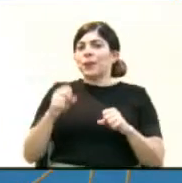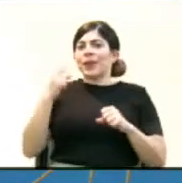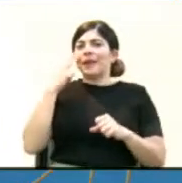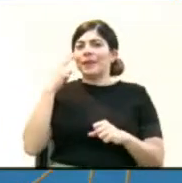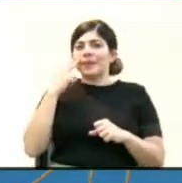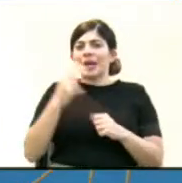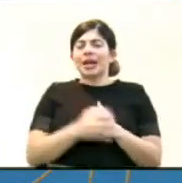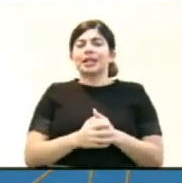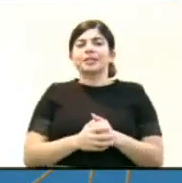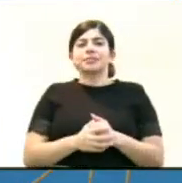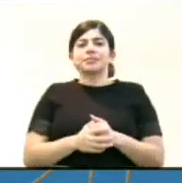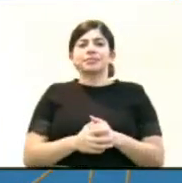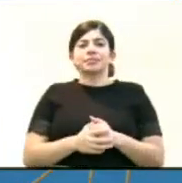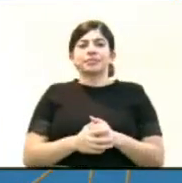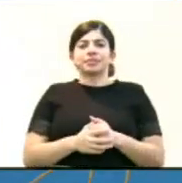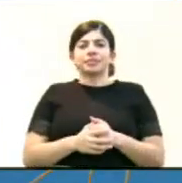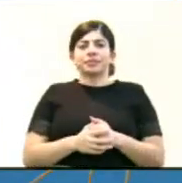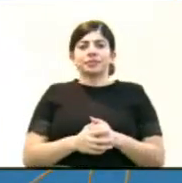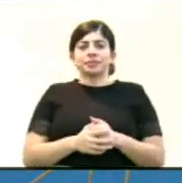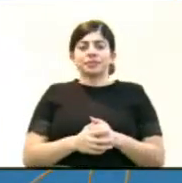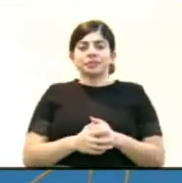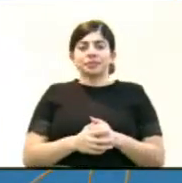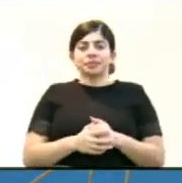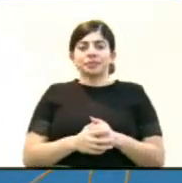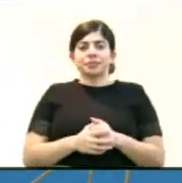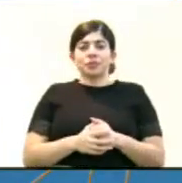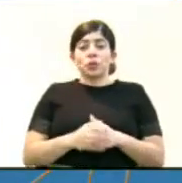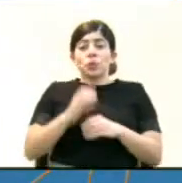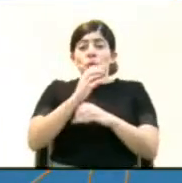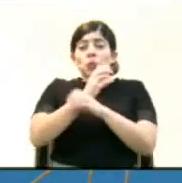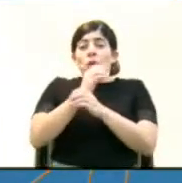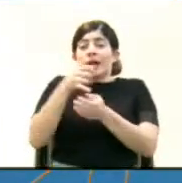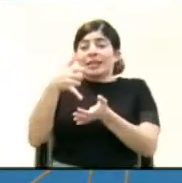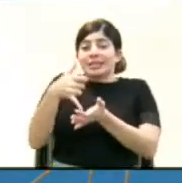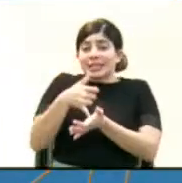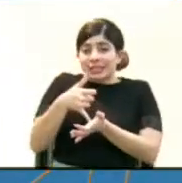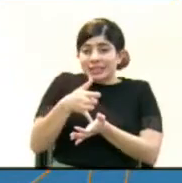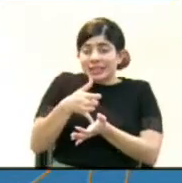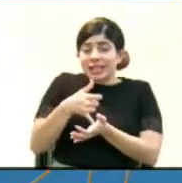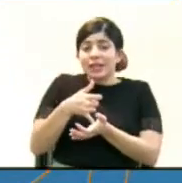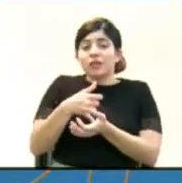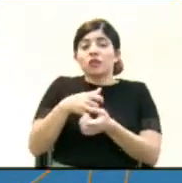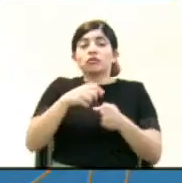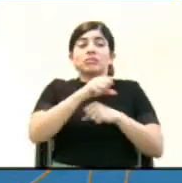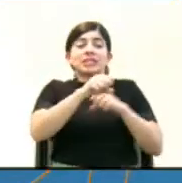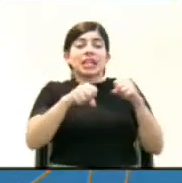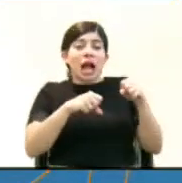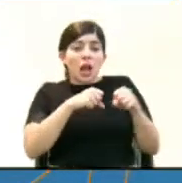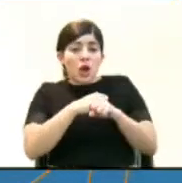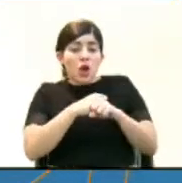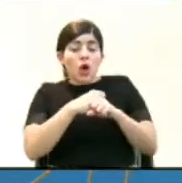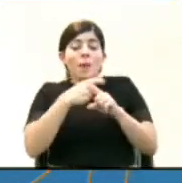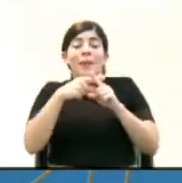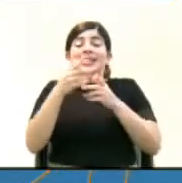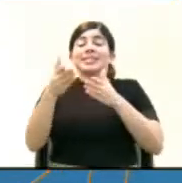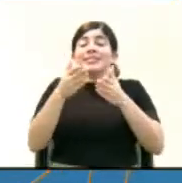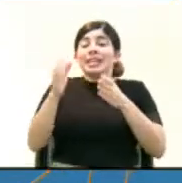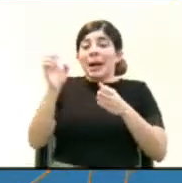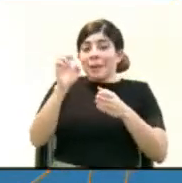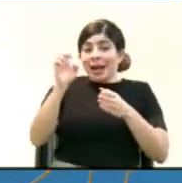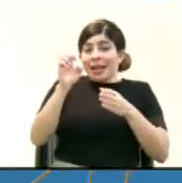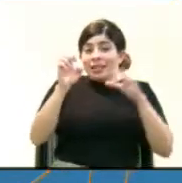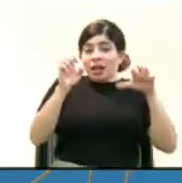cómo ya en cuidados intensivos, capacidad salón y en servicios de